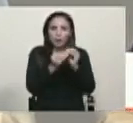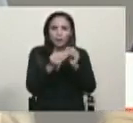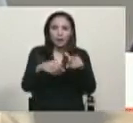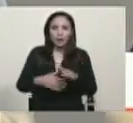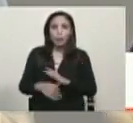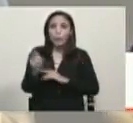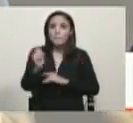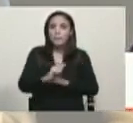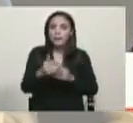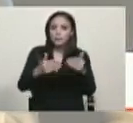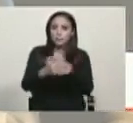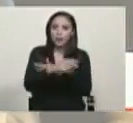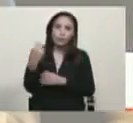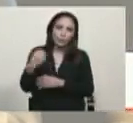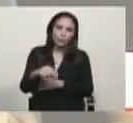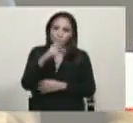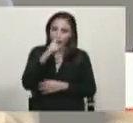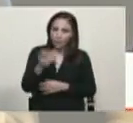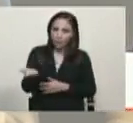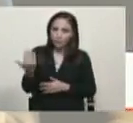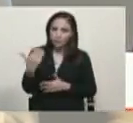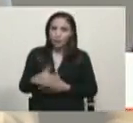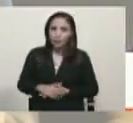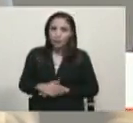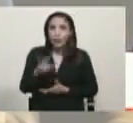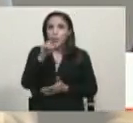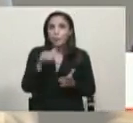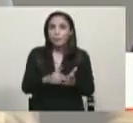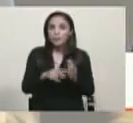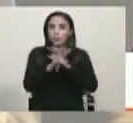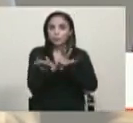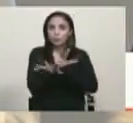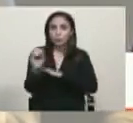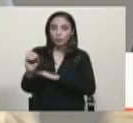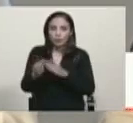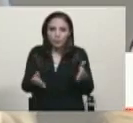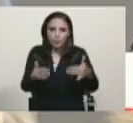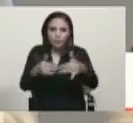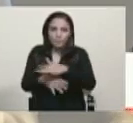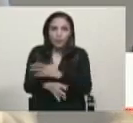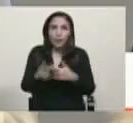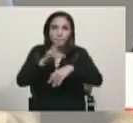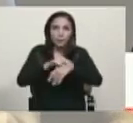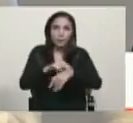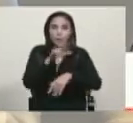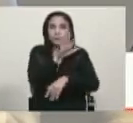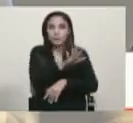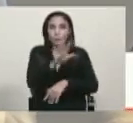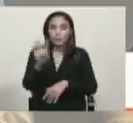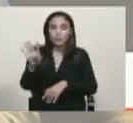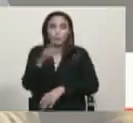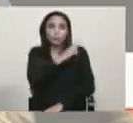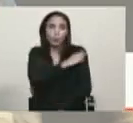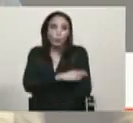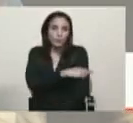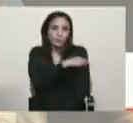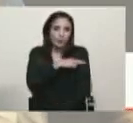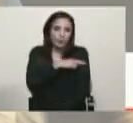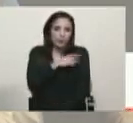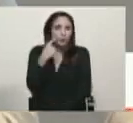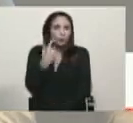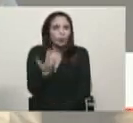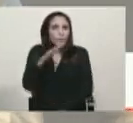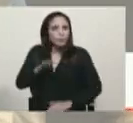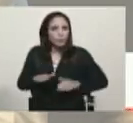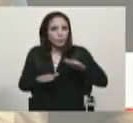mes de noviembre del año pasado, 2.230 equipos médicos en 54 hospitales. Este como un primer